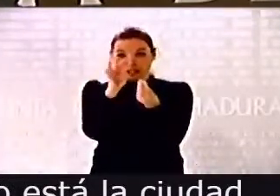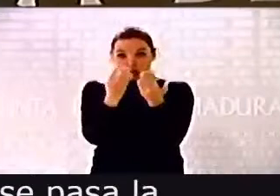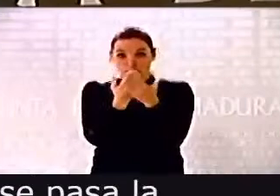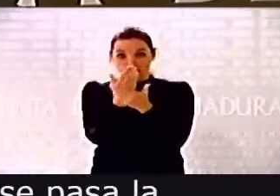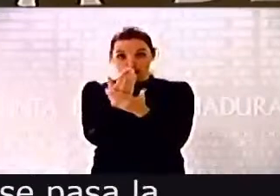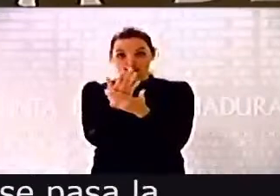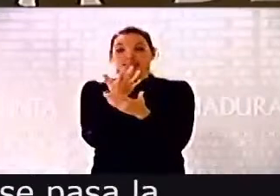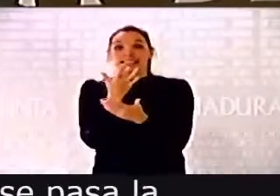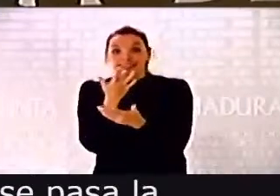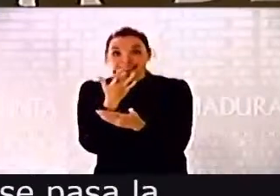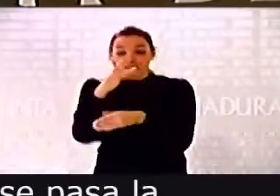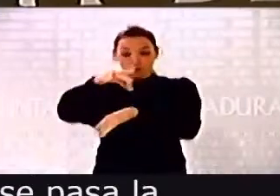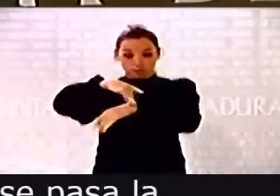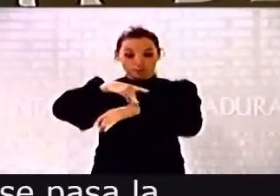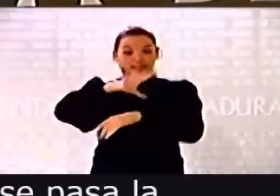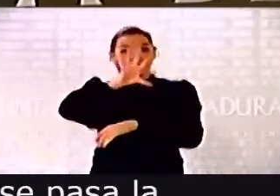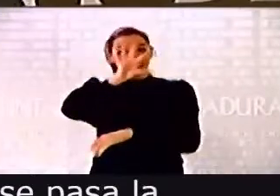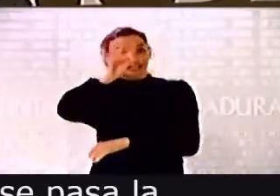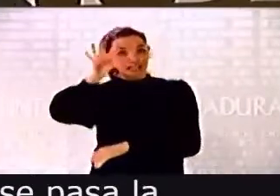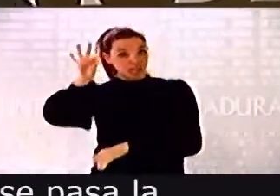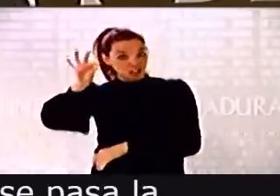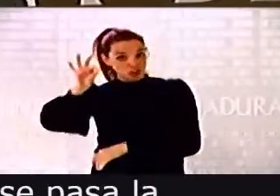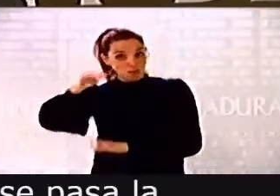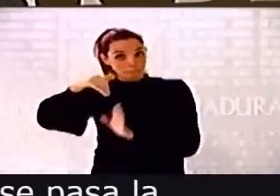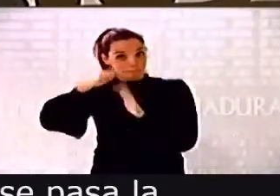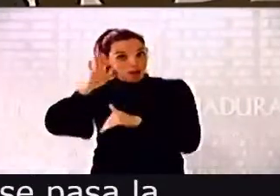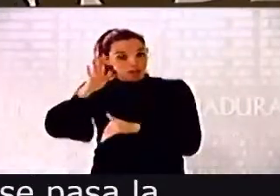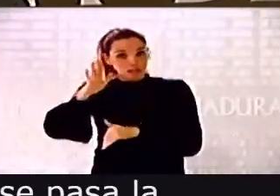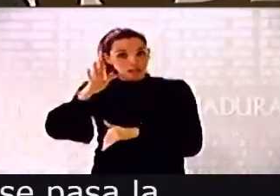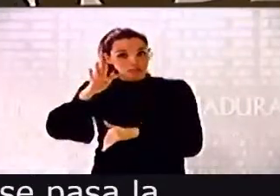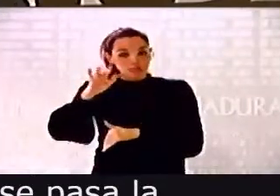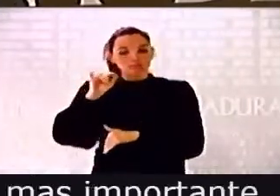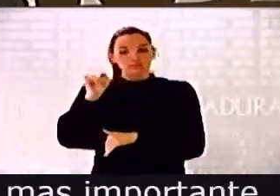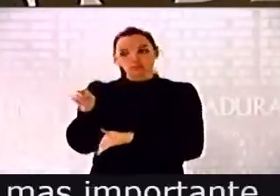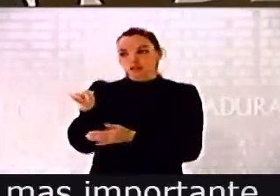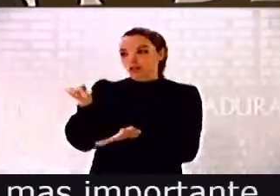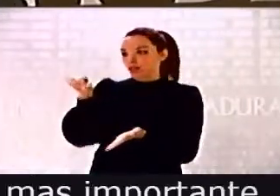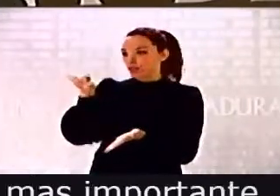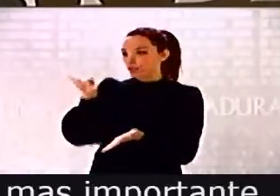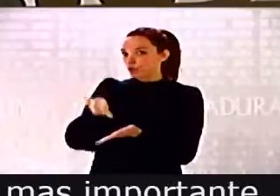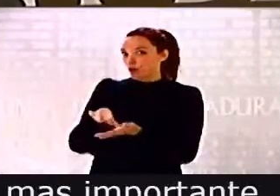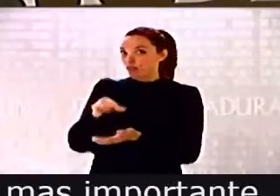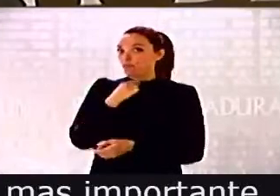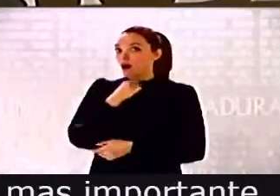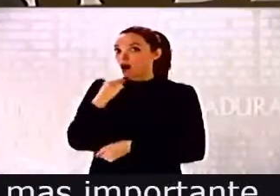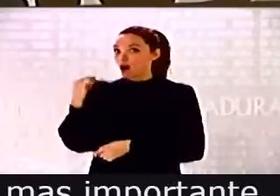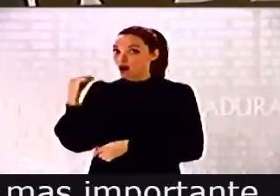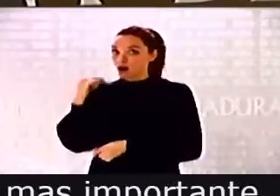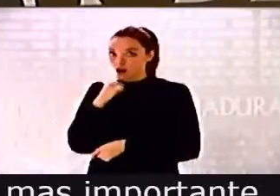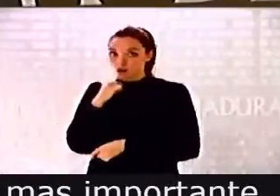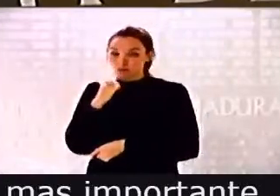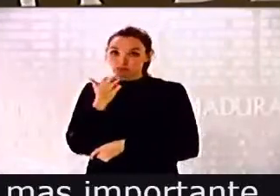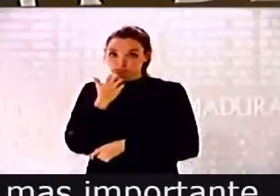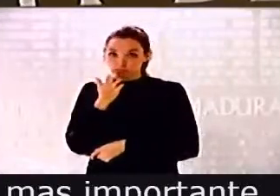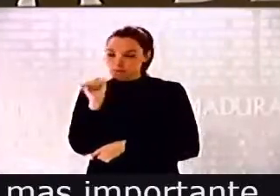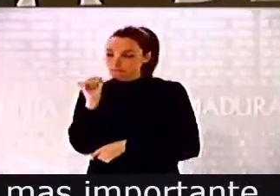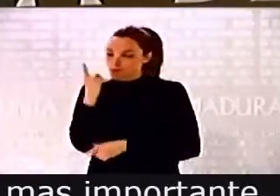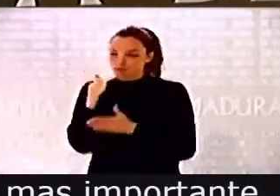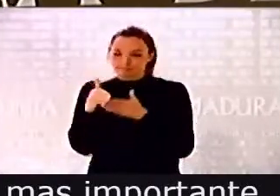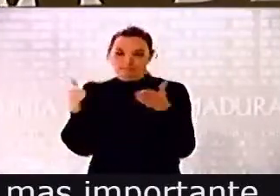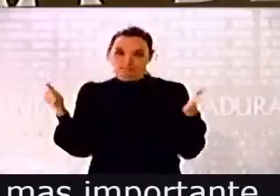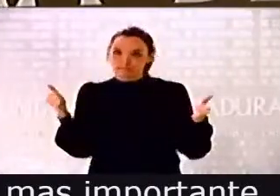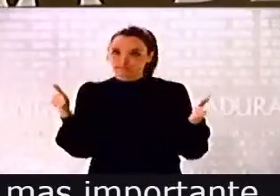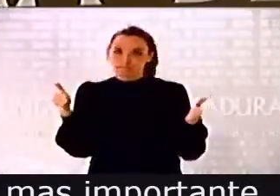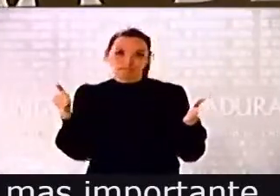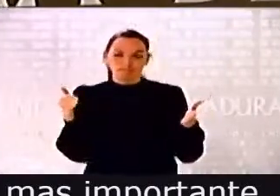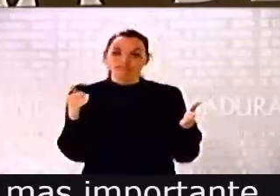500, nuestra ciudad más importante, que es la de 150.000 habitantes, que es Badajoz, porque siempre tiene que ser en ciudades